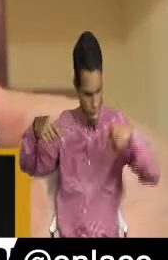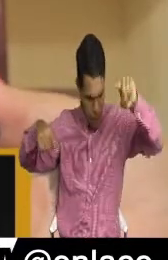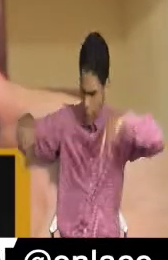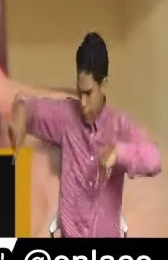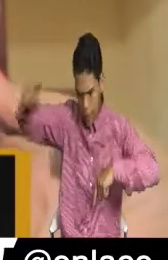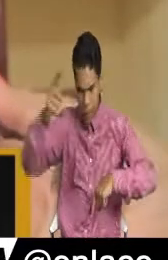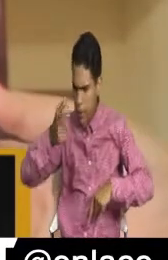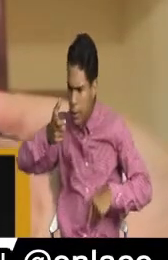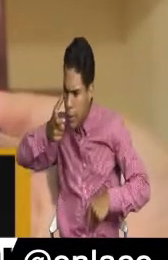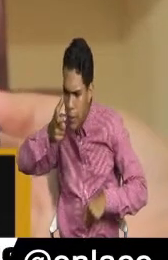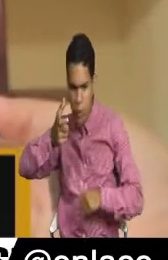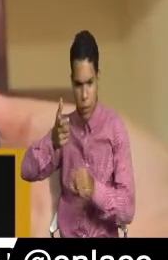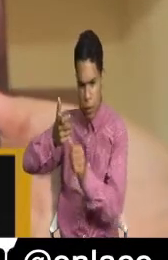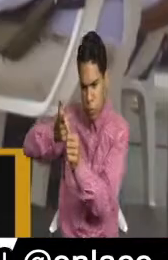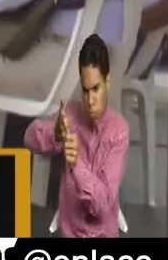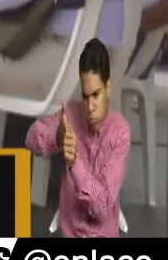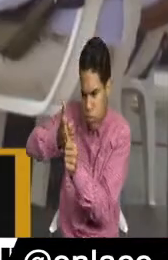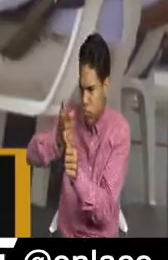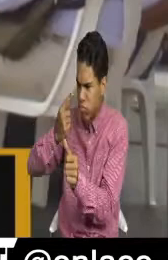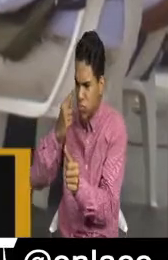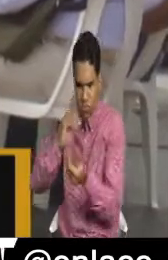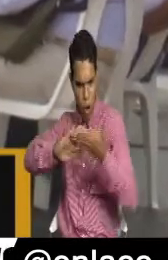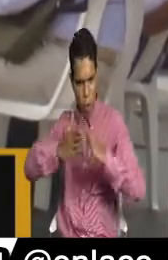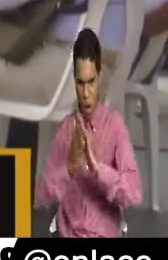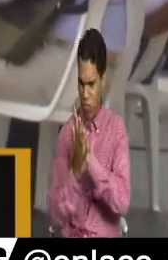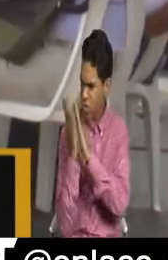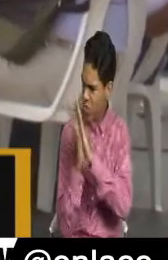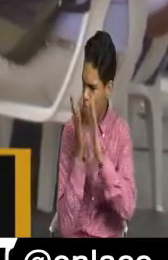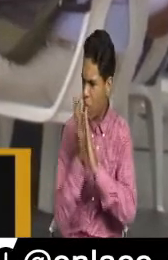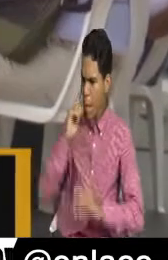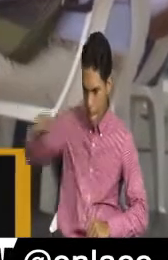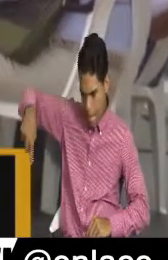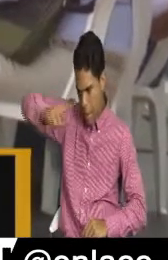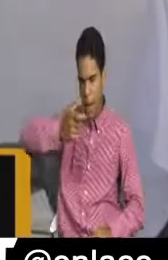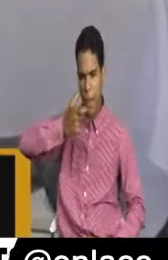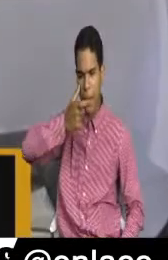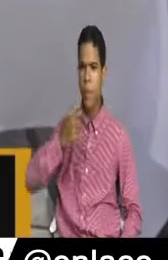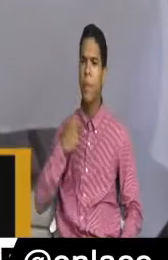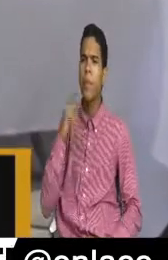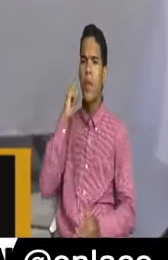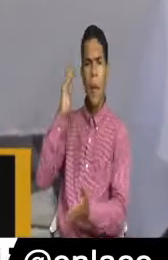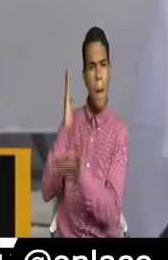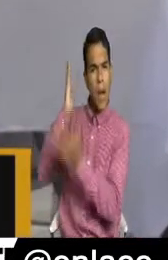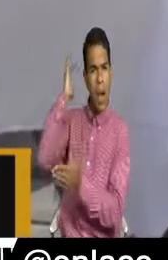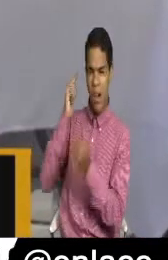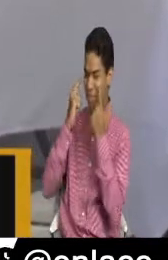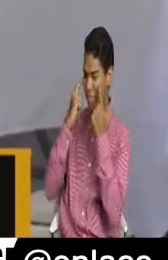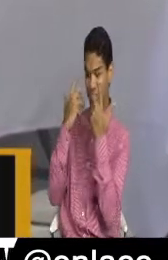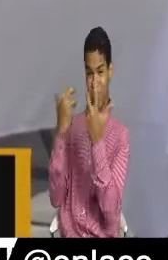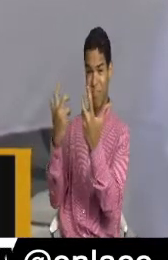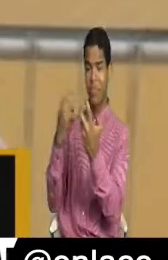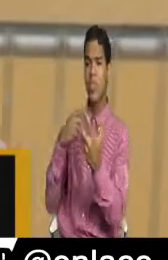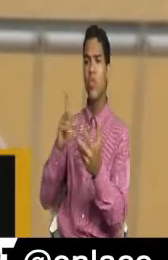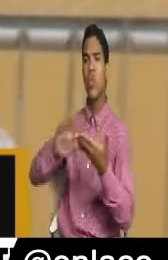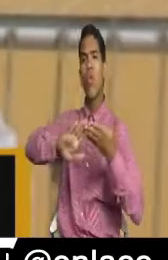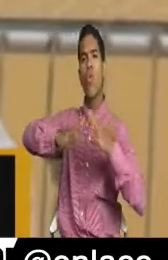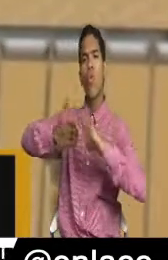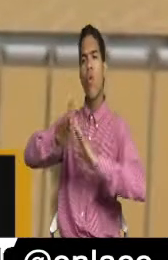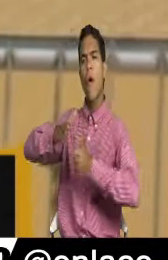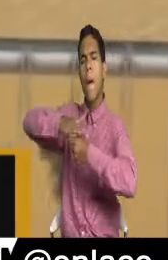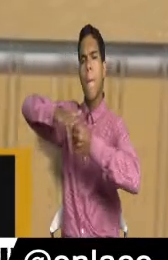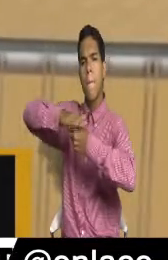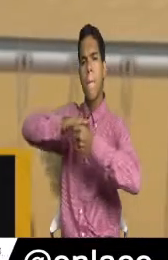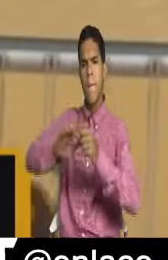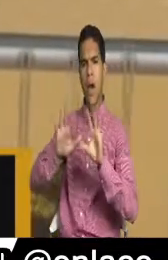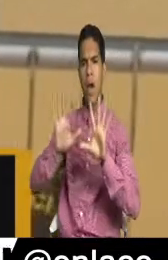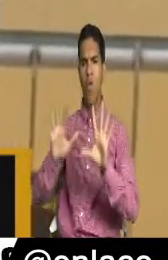inquietudes y problemáticas que expresó la comunidad. Uno de los hechos destacados de este periodo de sesiones que termina tiene que ver con el Consejo de Mi Barrio, una iniciativa de